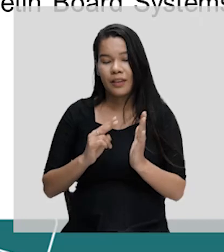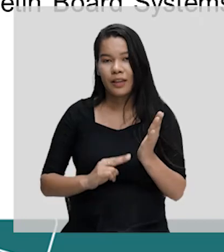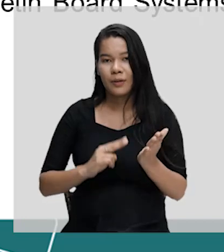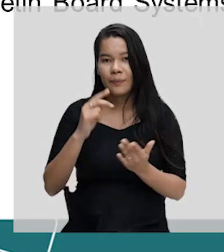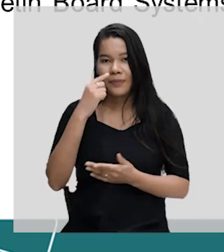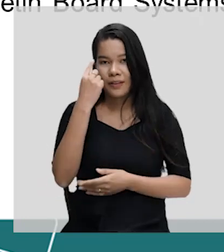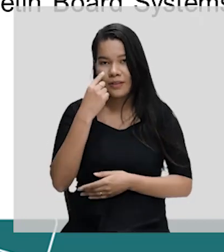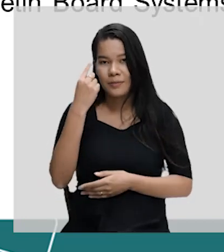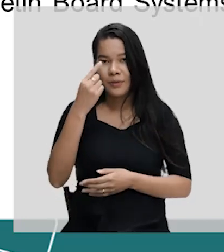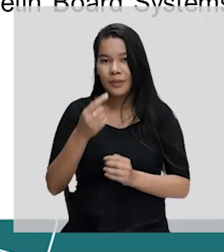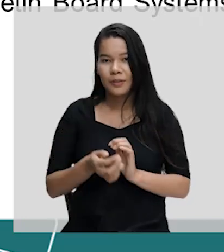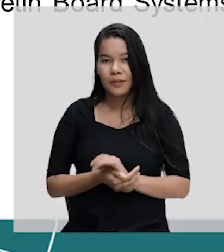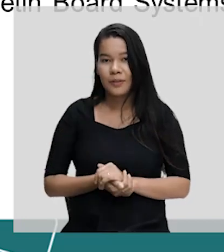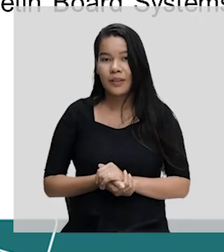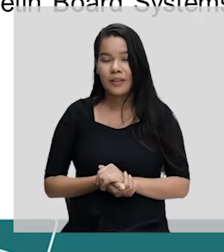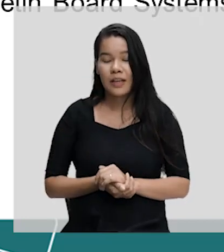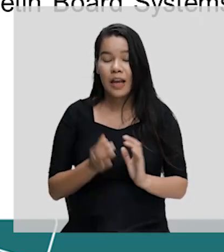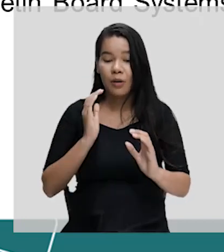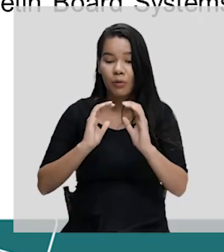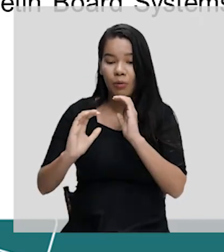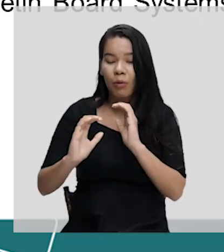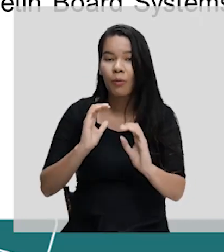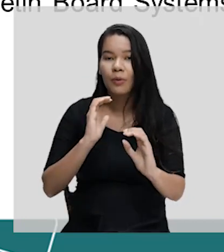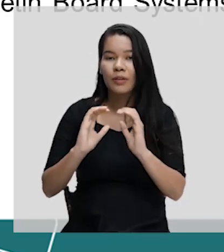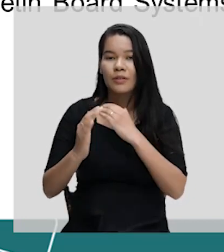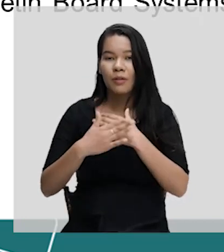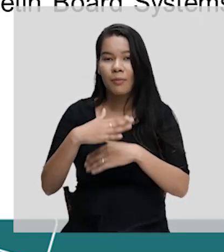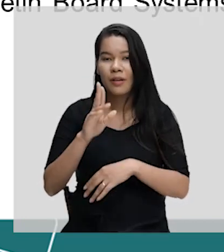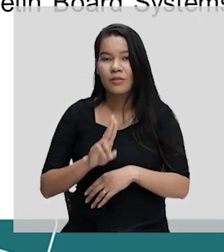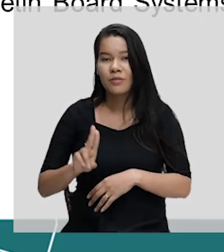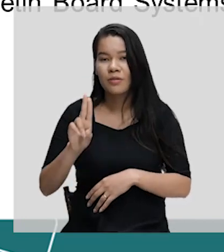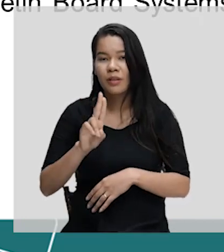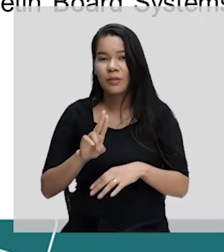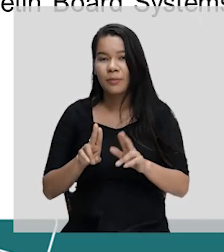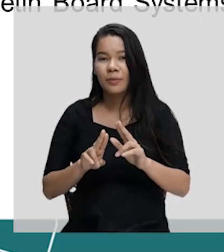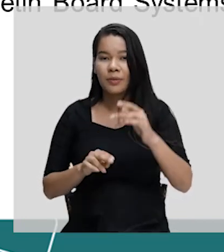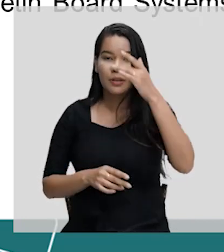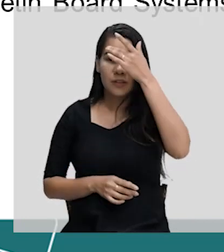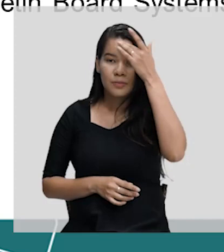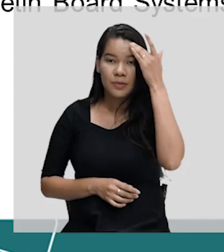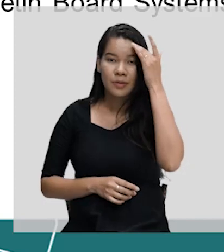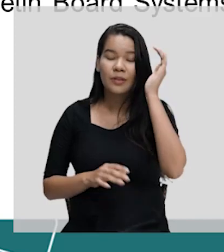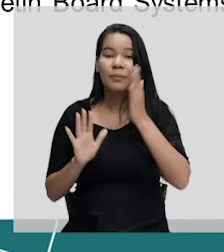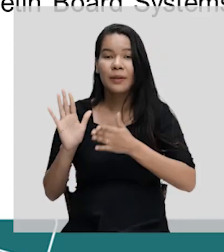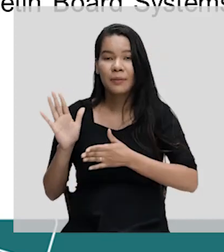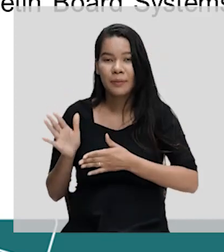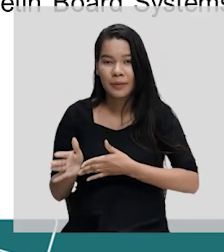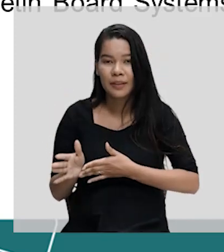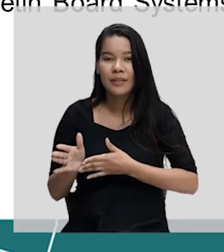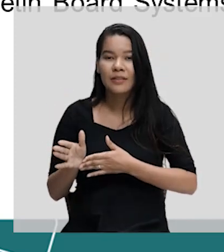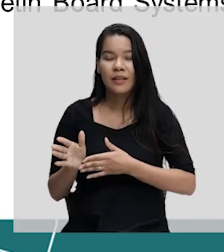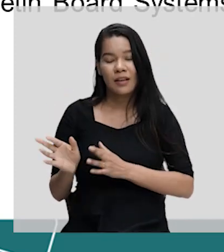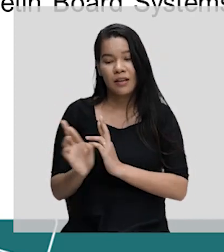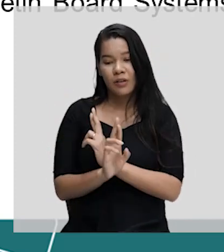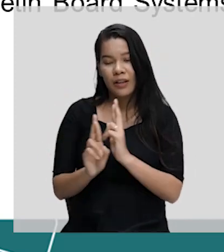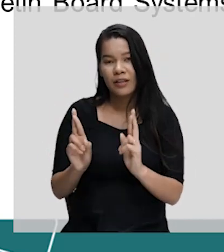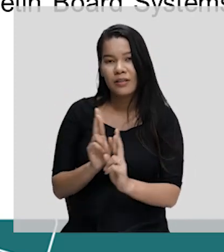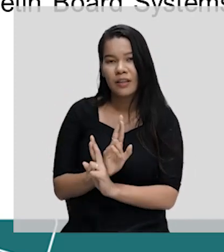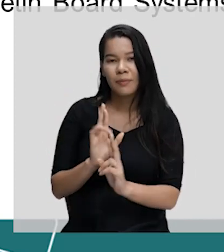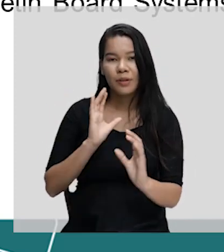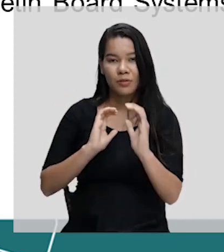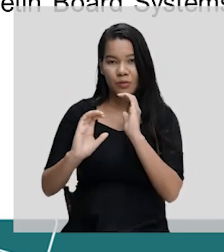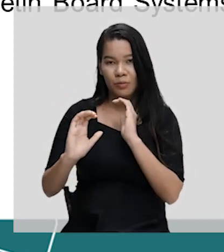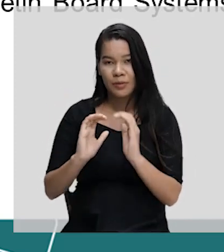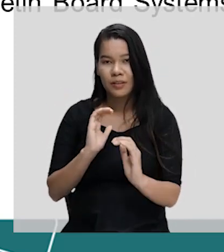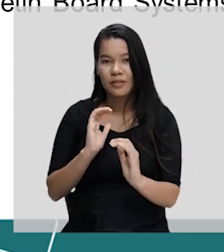de comunicación más utilizados por las personas para mantener relaciones las unas con